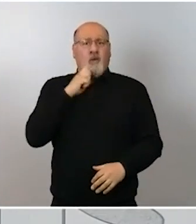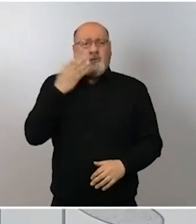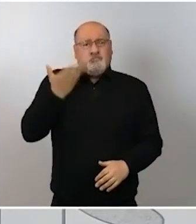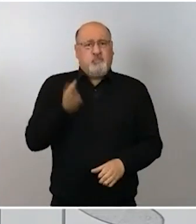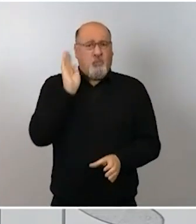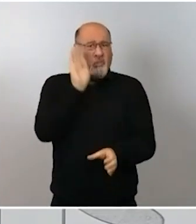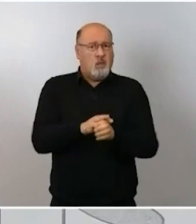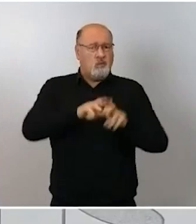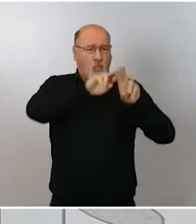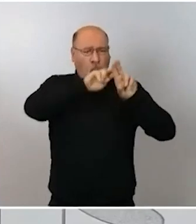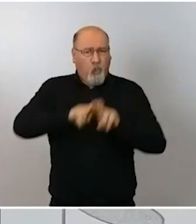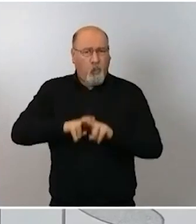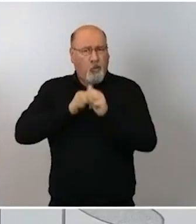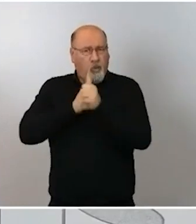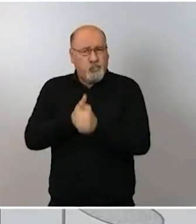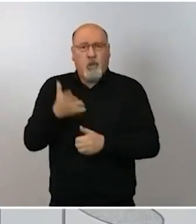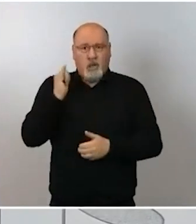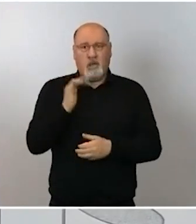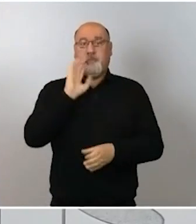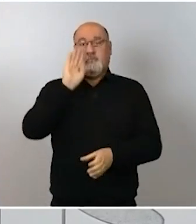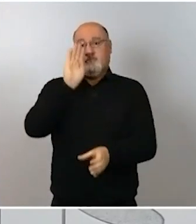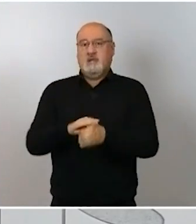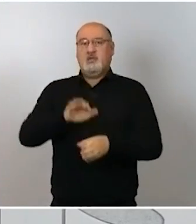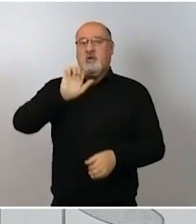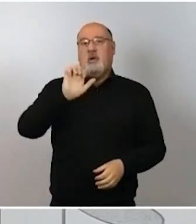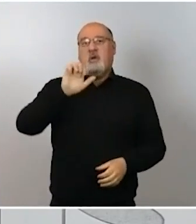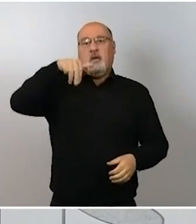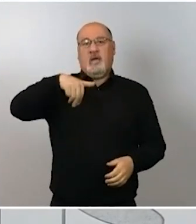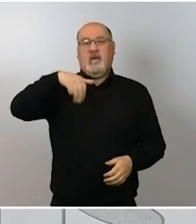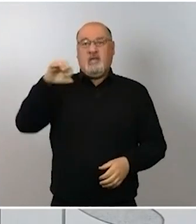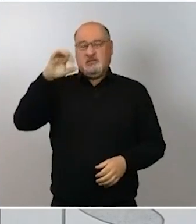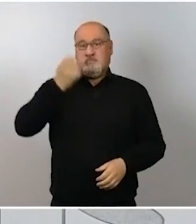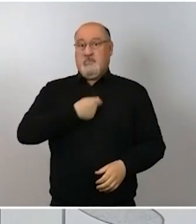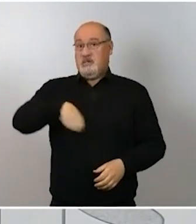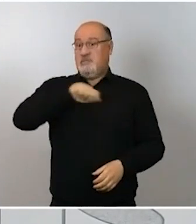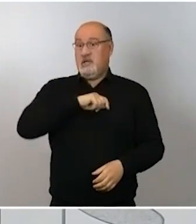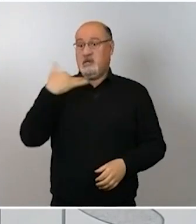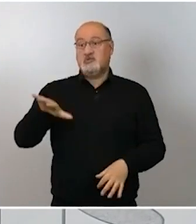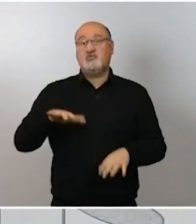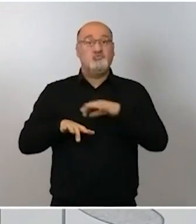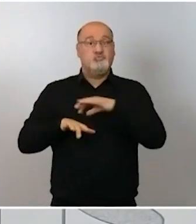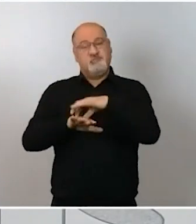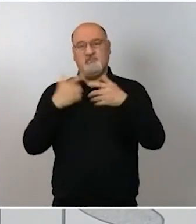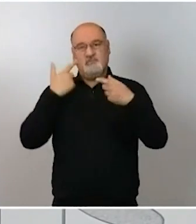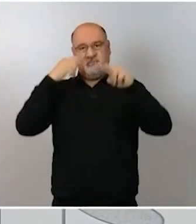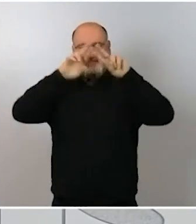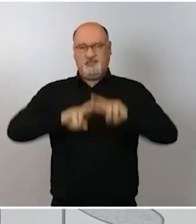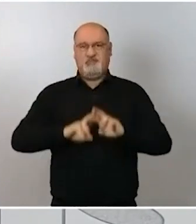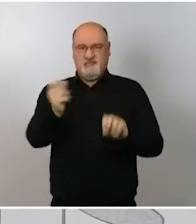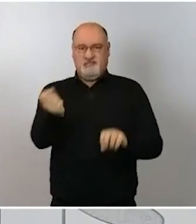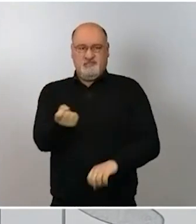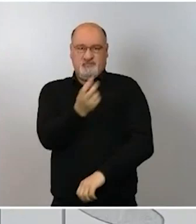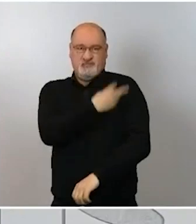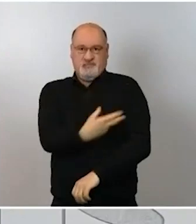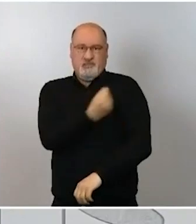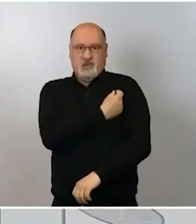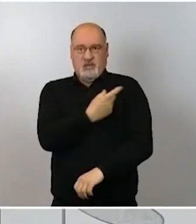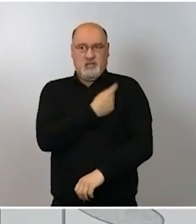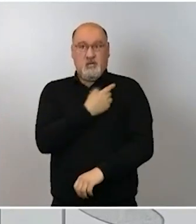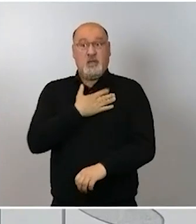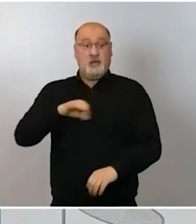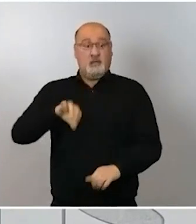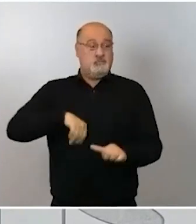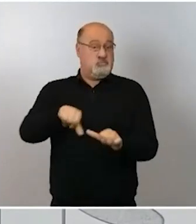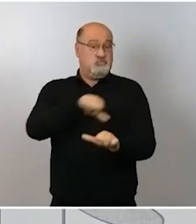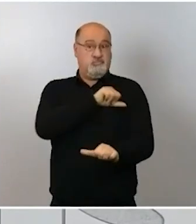productos sanitarios la ems desde el principio de la vacunación en el mes de enero ha estado recibiendo información